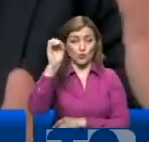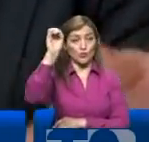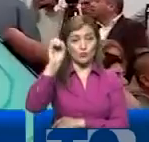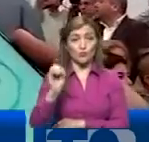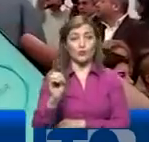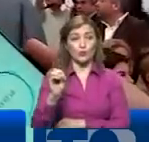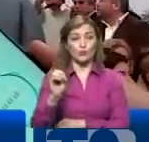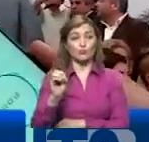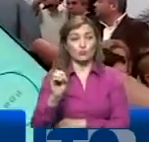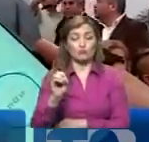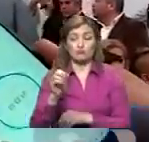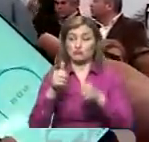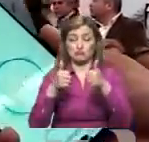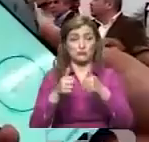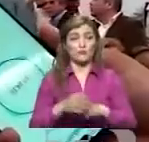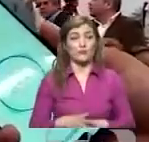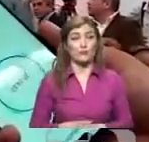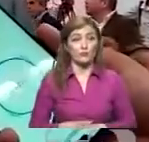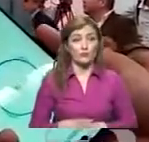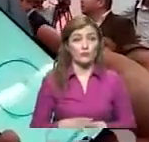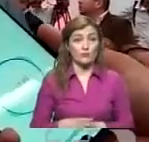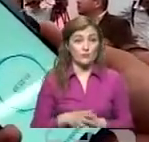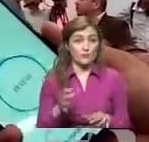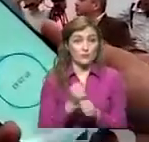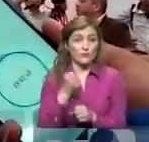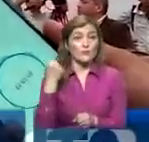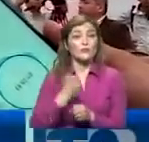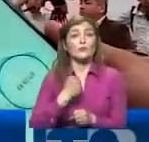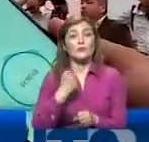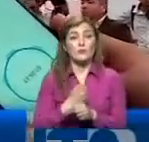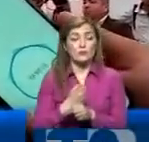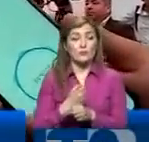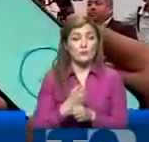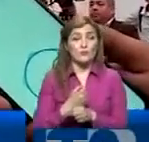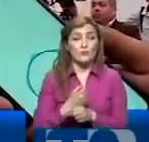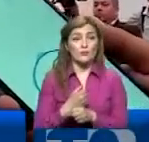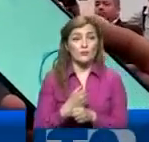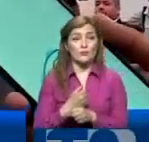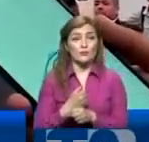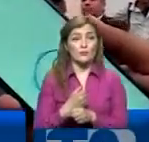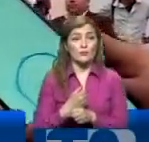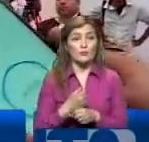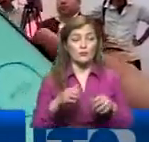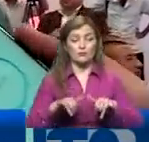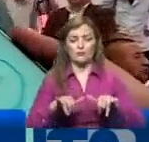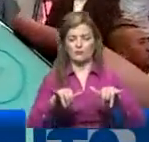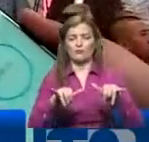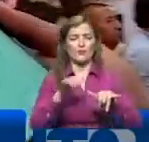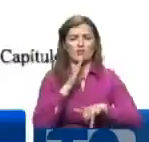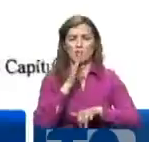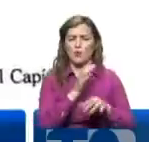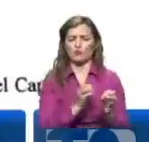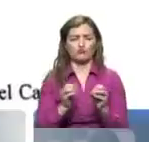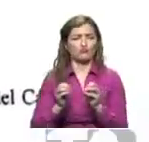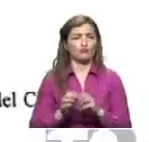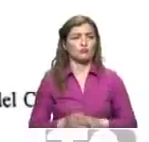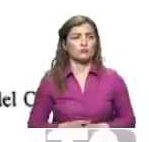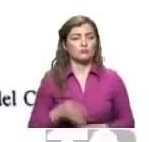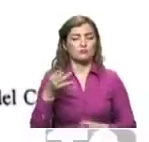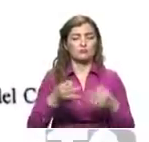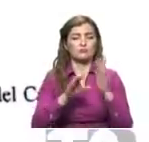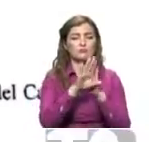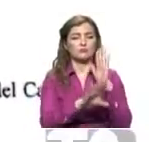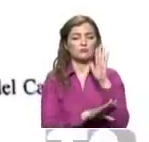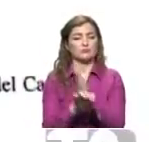texto es constitucional. Lo que nos queda es hacia adentro hacer un trabajo de tal forma que se mantenga todo como siempre ha estado. La Corte